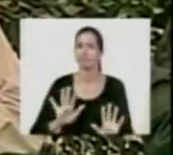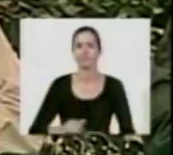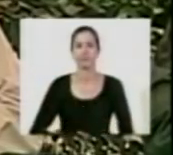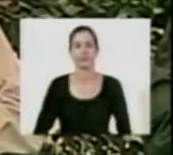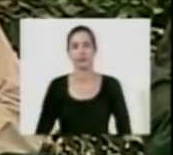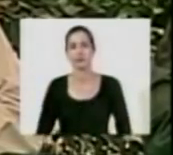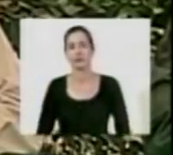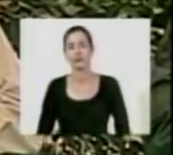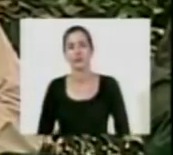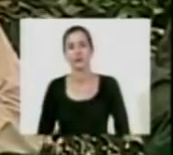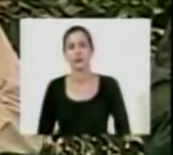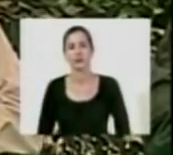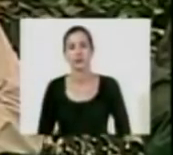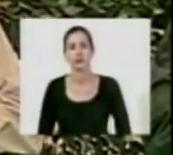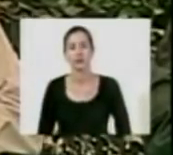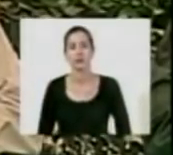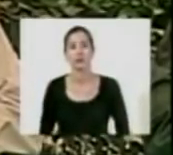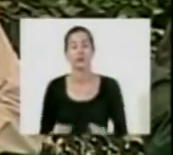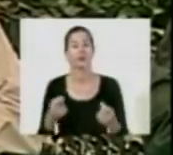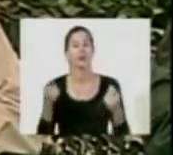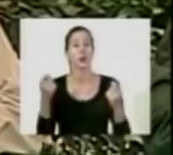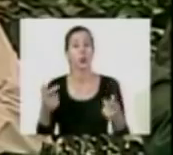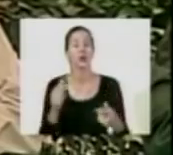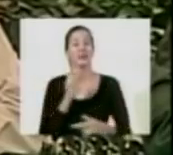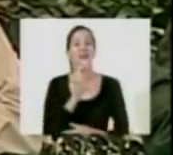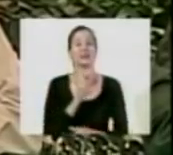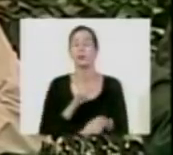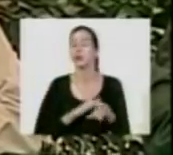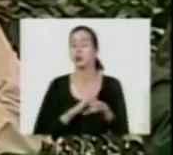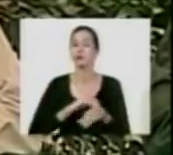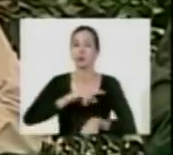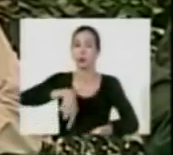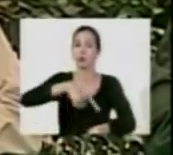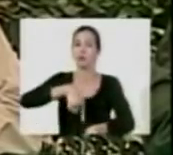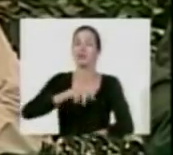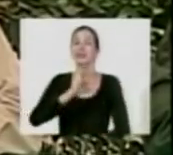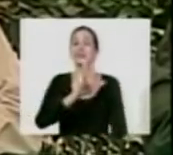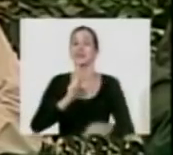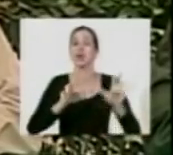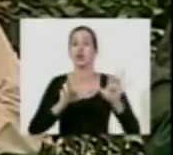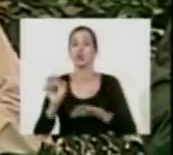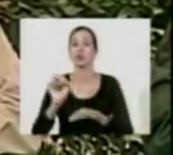Se han invertido 380 horas de vuelo.